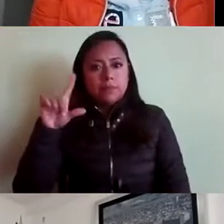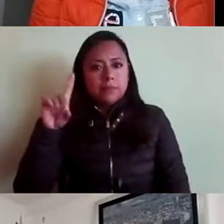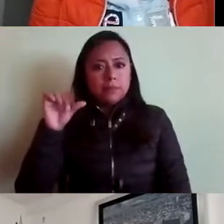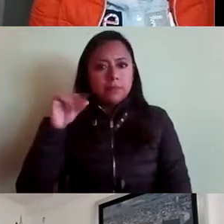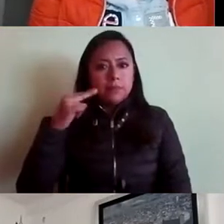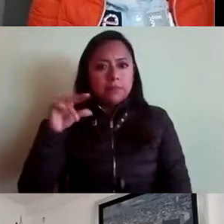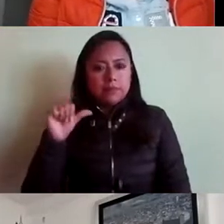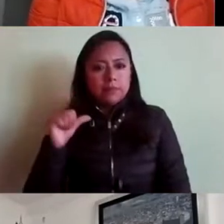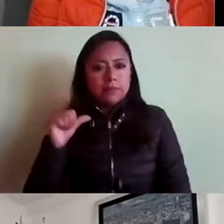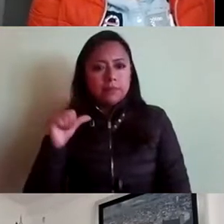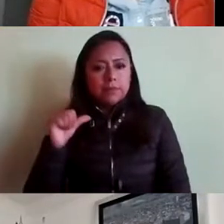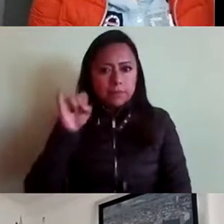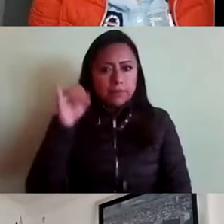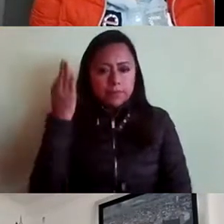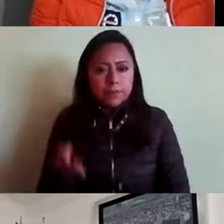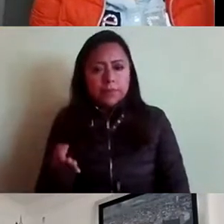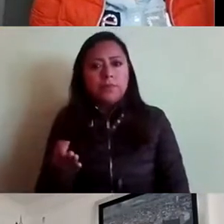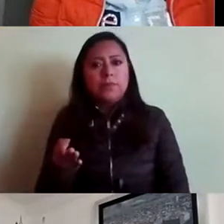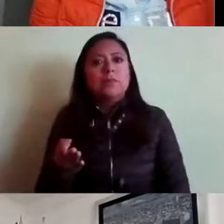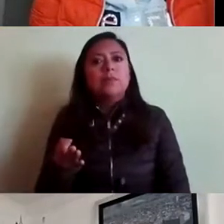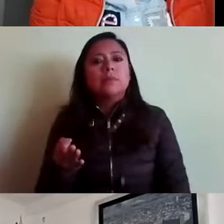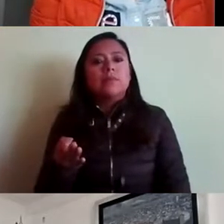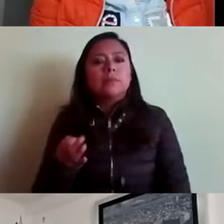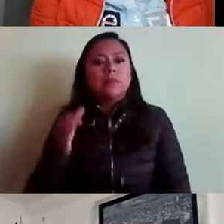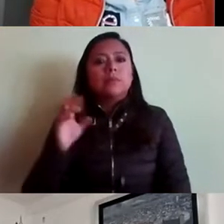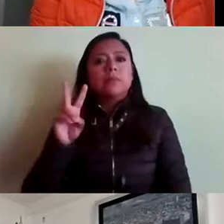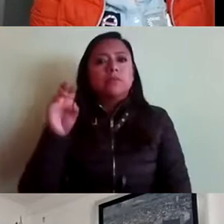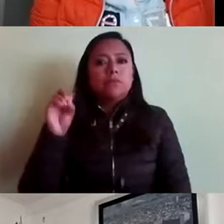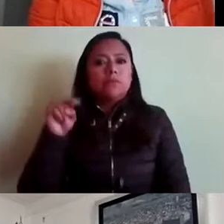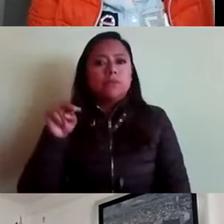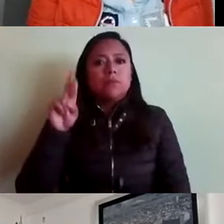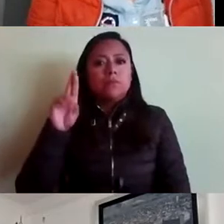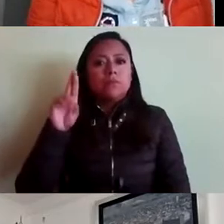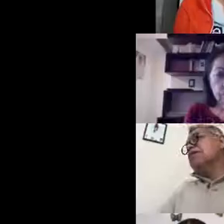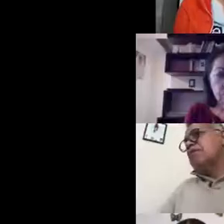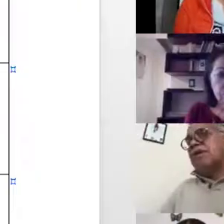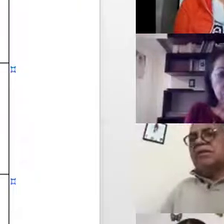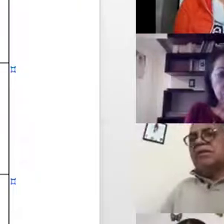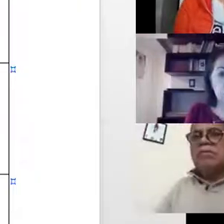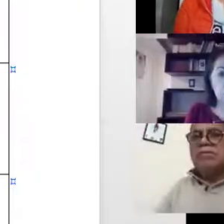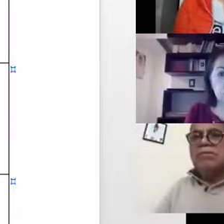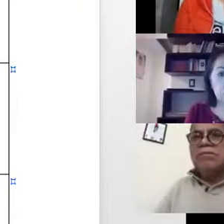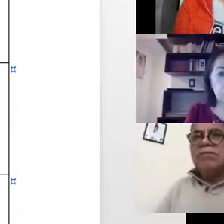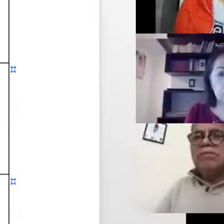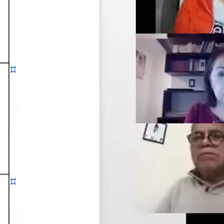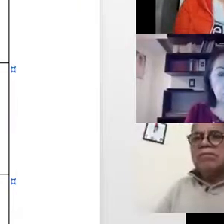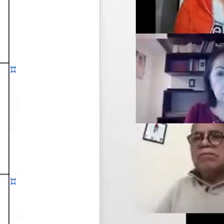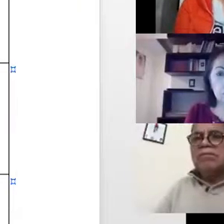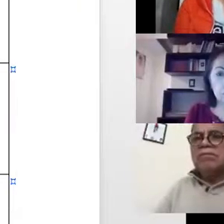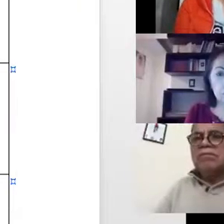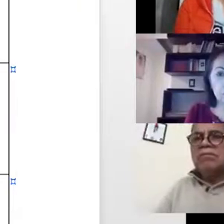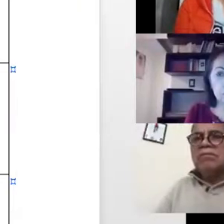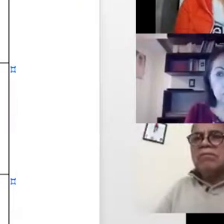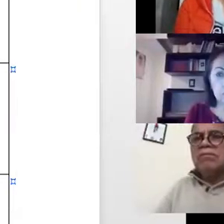La de la Voz, a favor Cristian Damián Ponruel de la Isla Evelyn Parra Álvarez